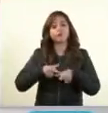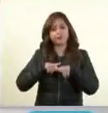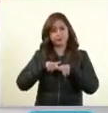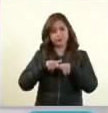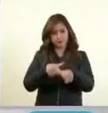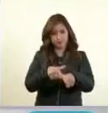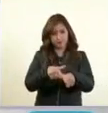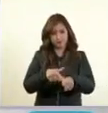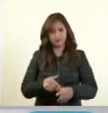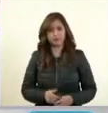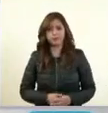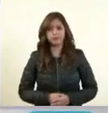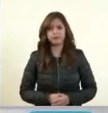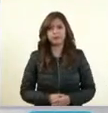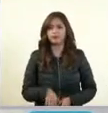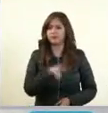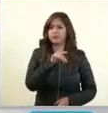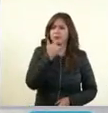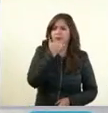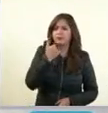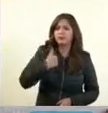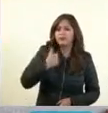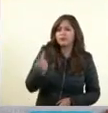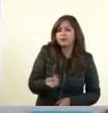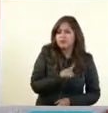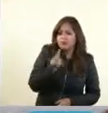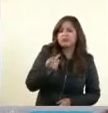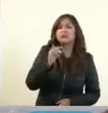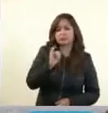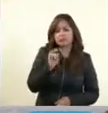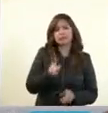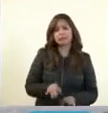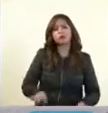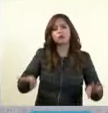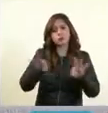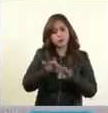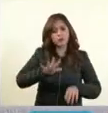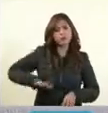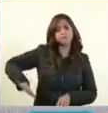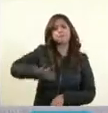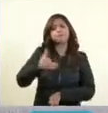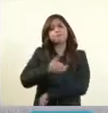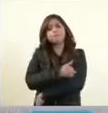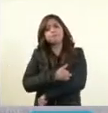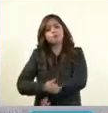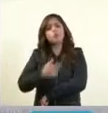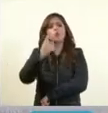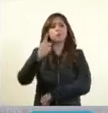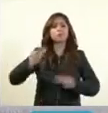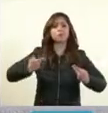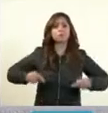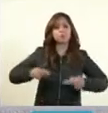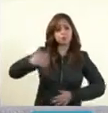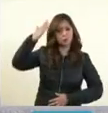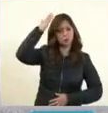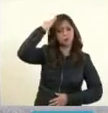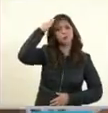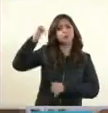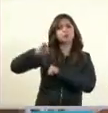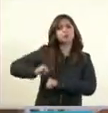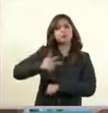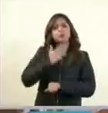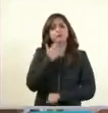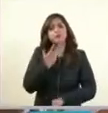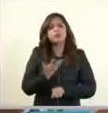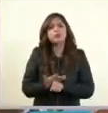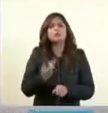algo. Sí es importante, es una pregunta obviamente, que en la familia exista una cabeza de casa. ¿Es importante para las